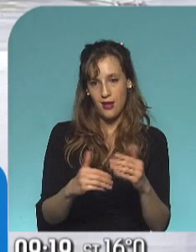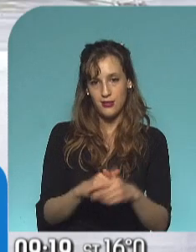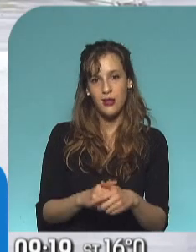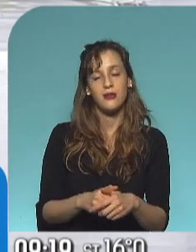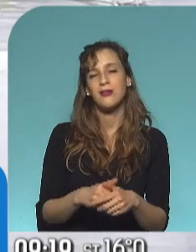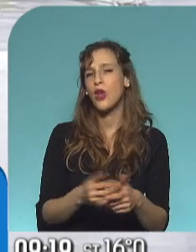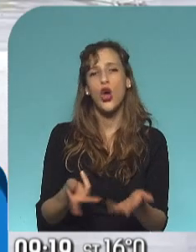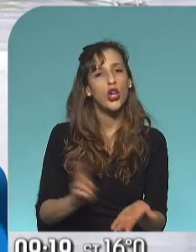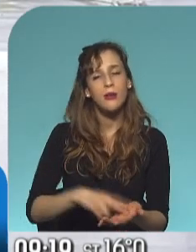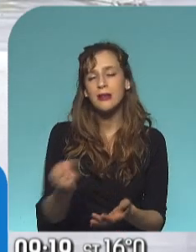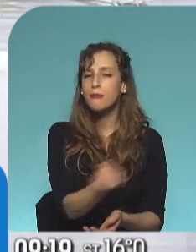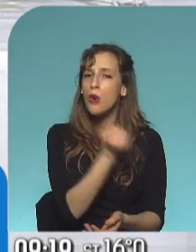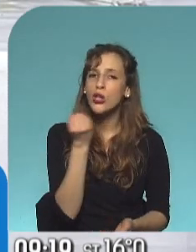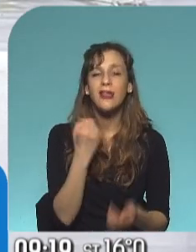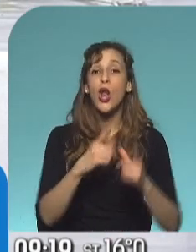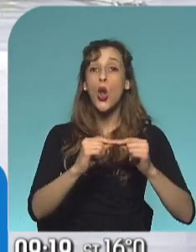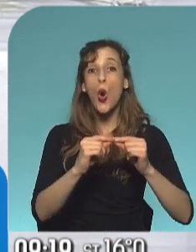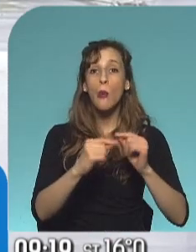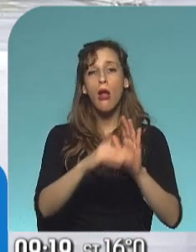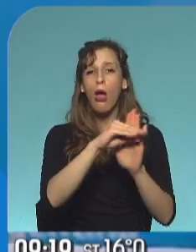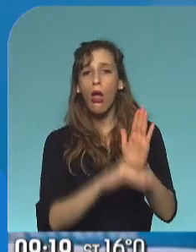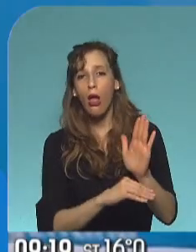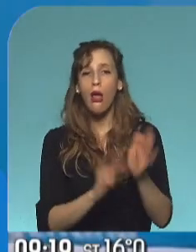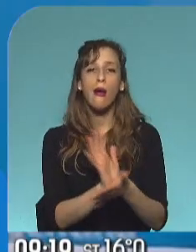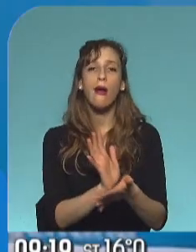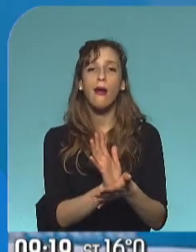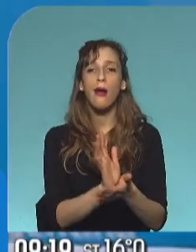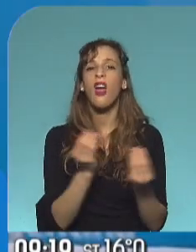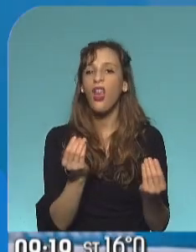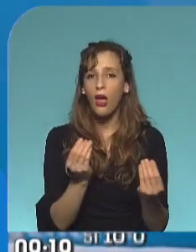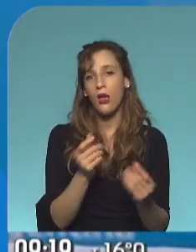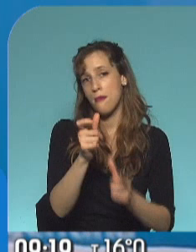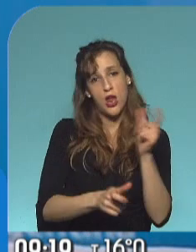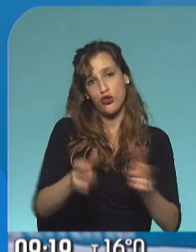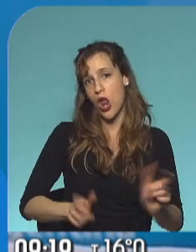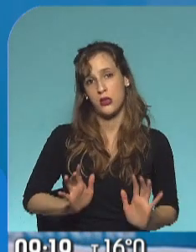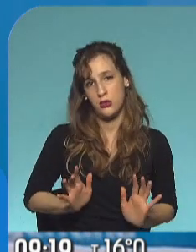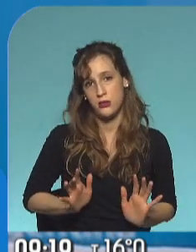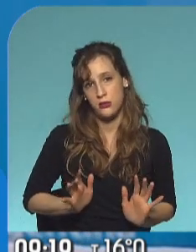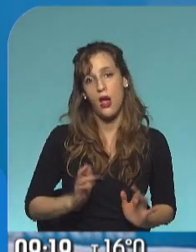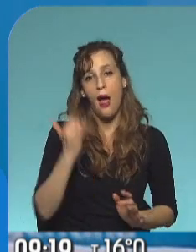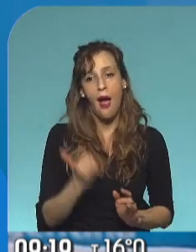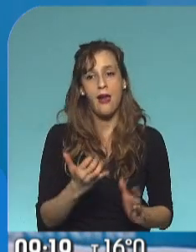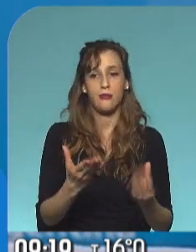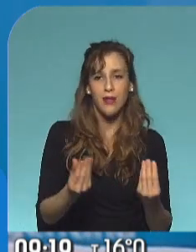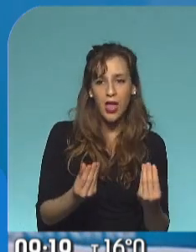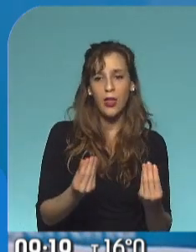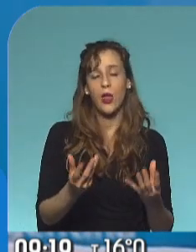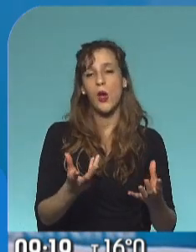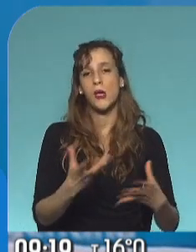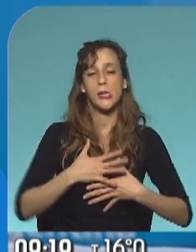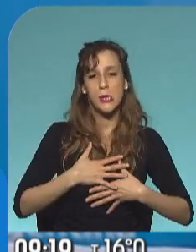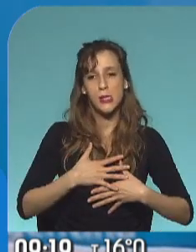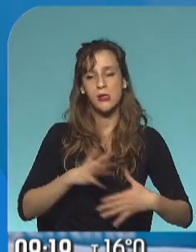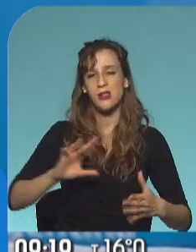naturalicemos los números cada caso aunque sea leve tiene miedo tiene que cubrir el aislamiento tiene que estar lejos de